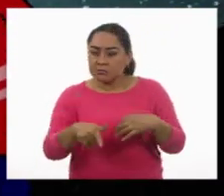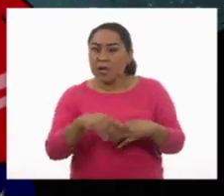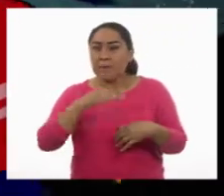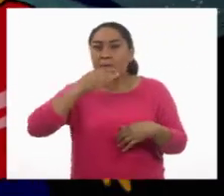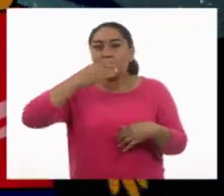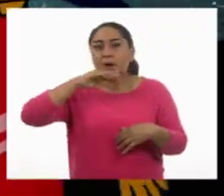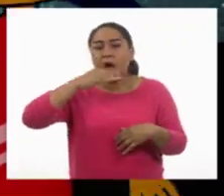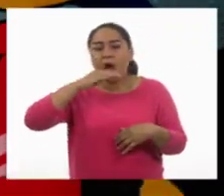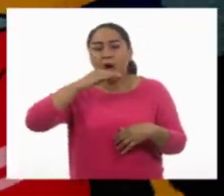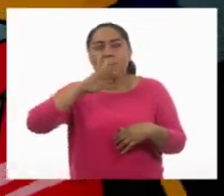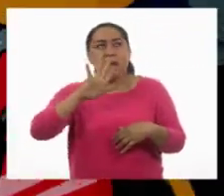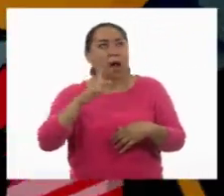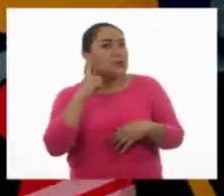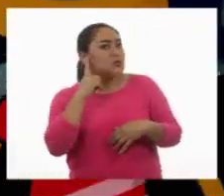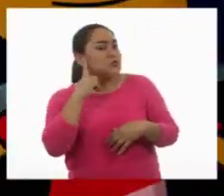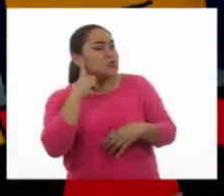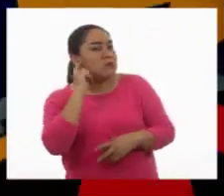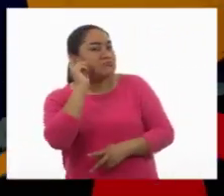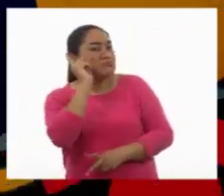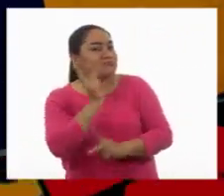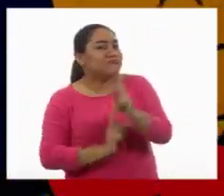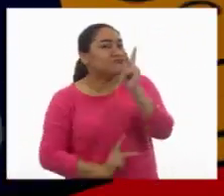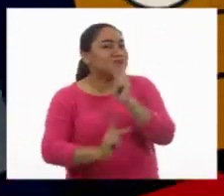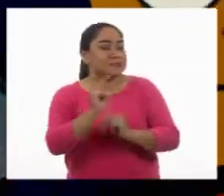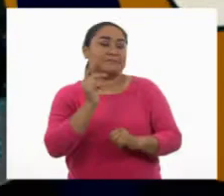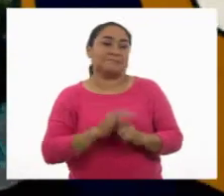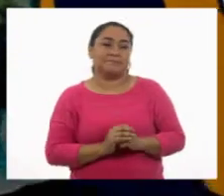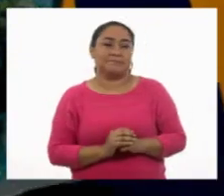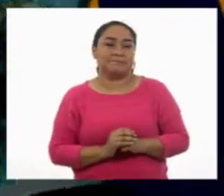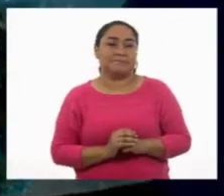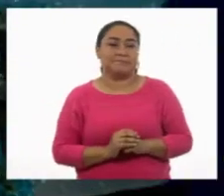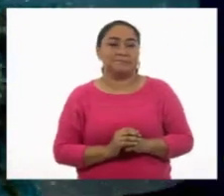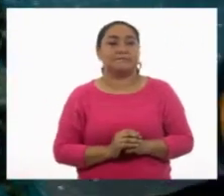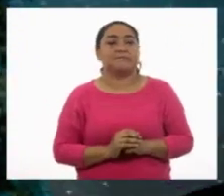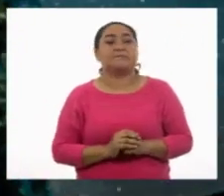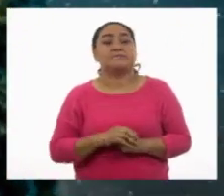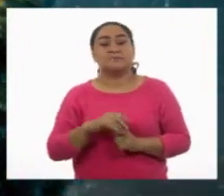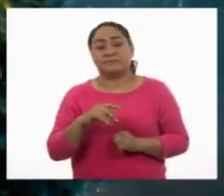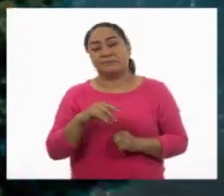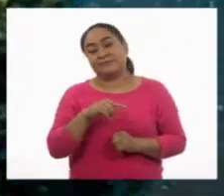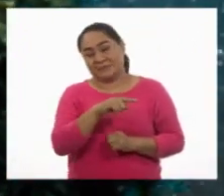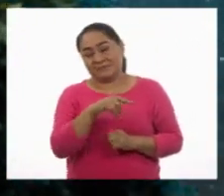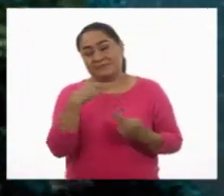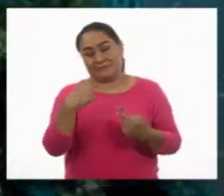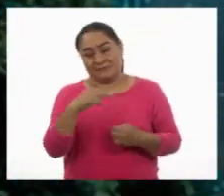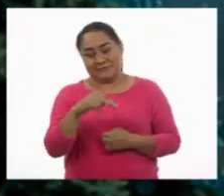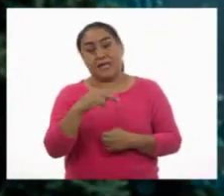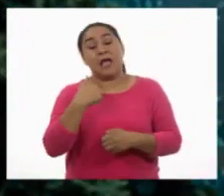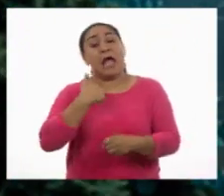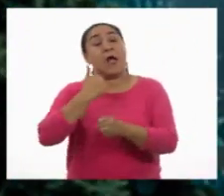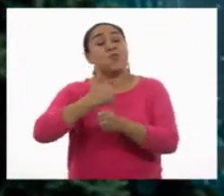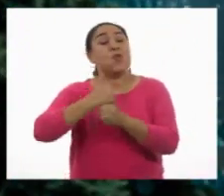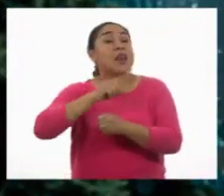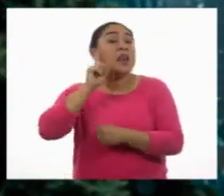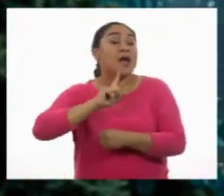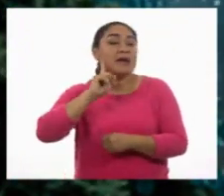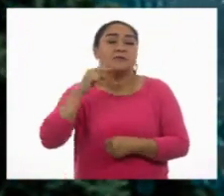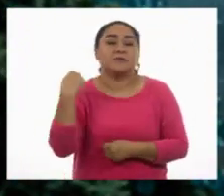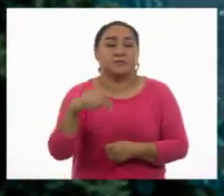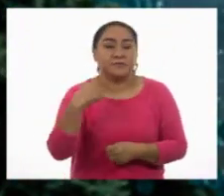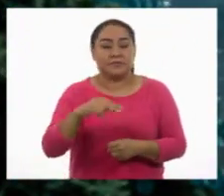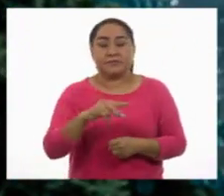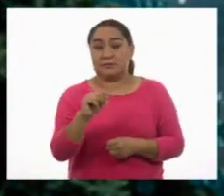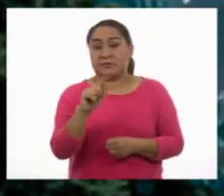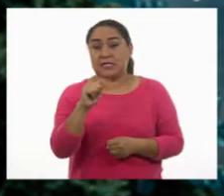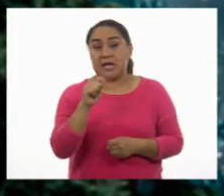maíz lo escuchara. Él se llama Toxayac Pereira Sánchez y mi abuela se llama